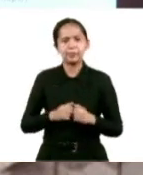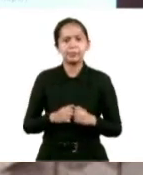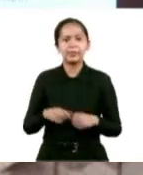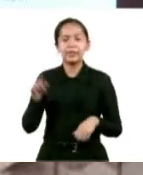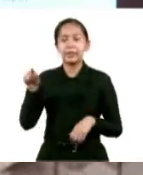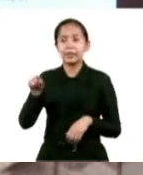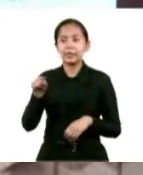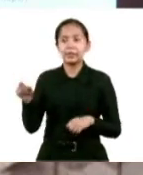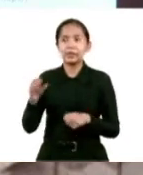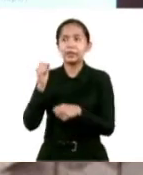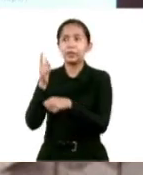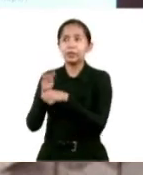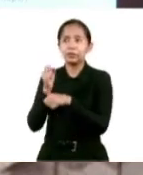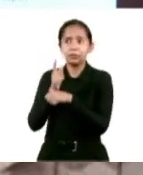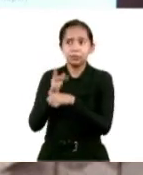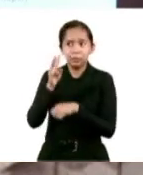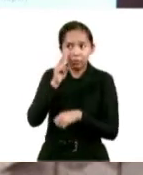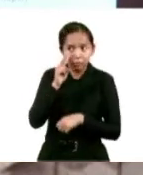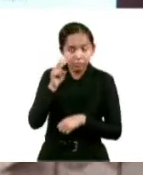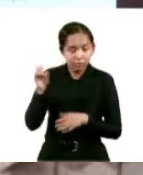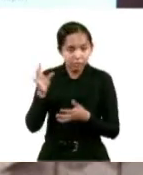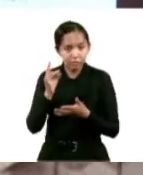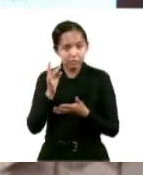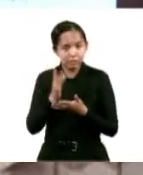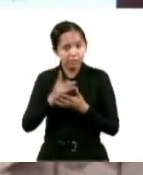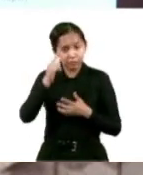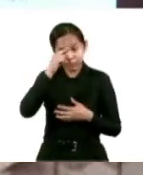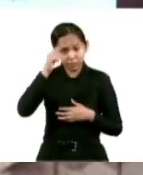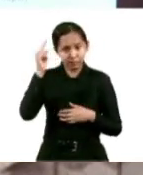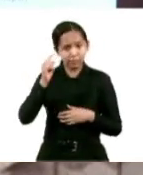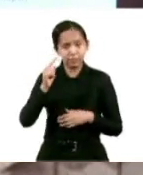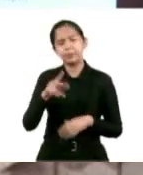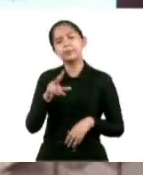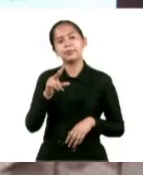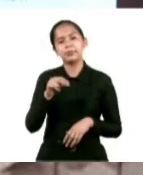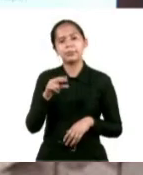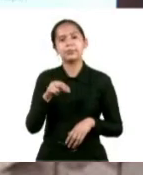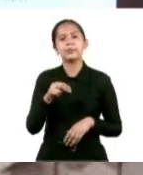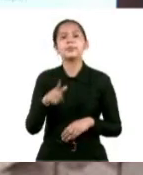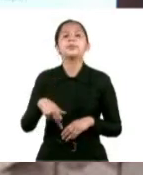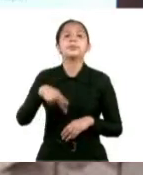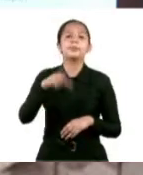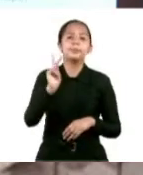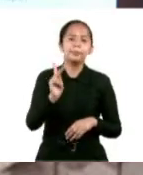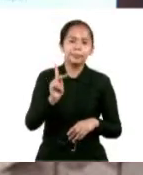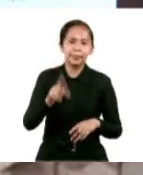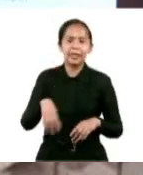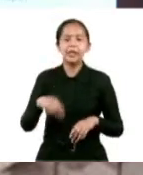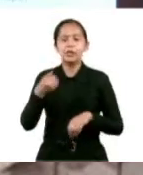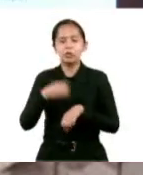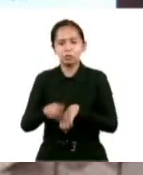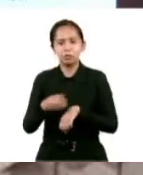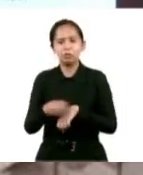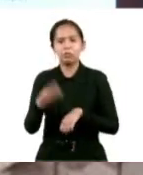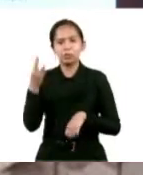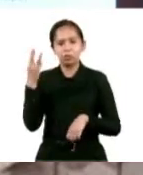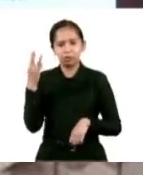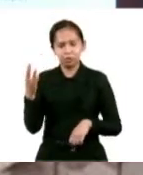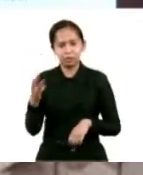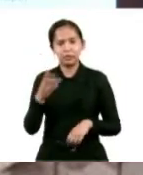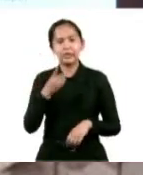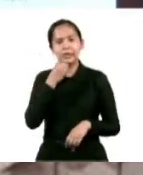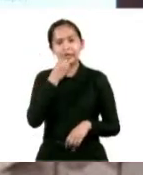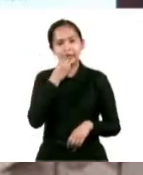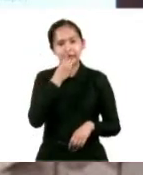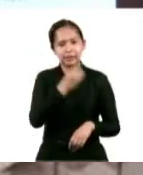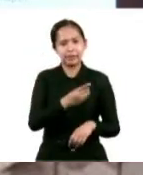eran detectables en una inspección visual simple. ¿Qué dicen en el reporte 3? En el